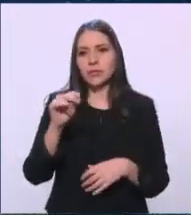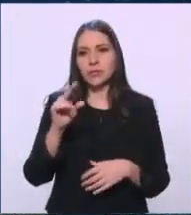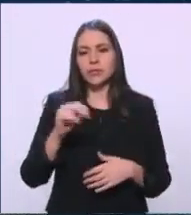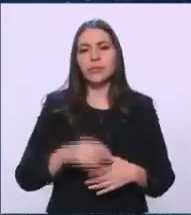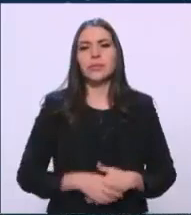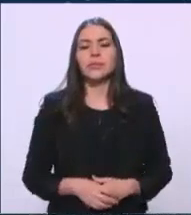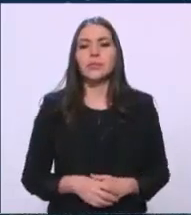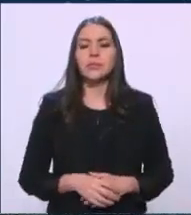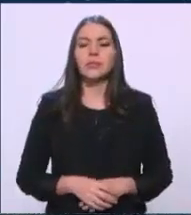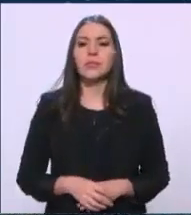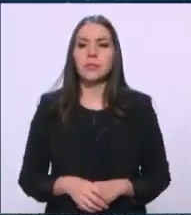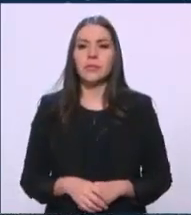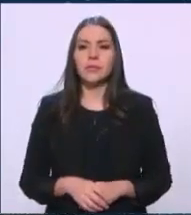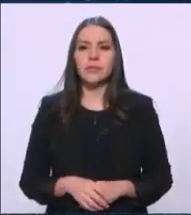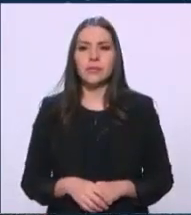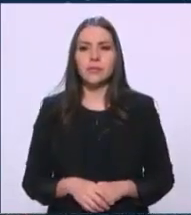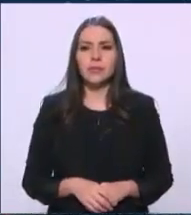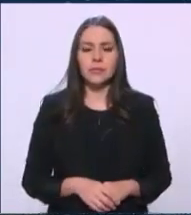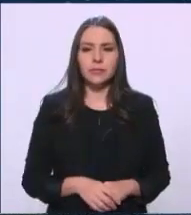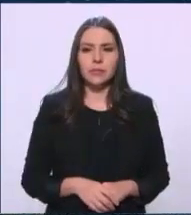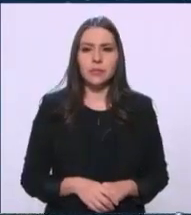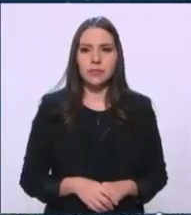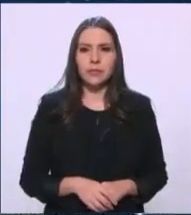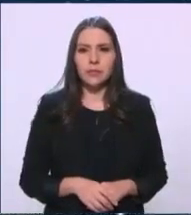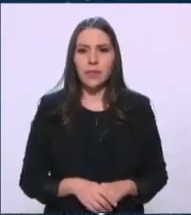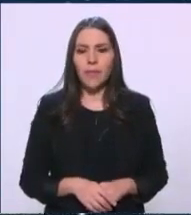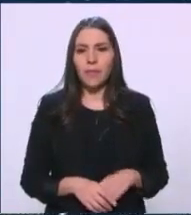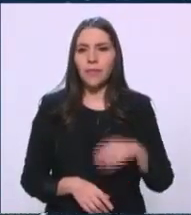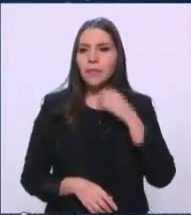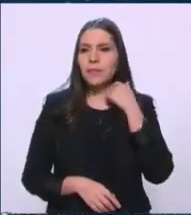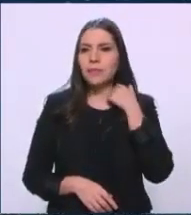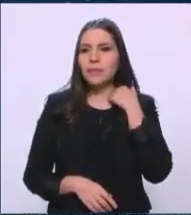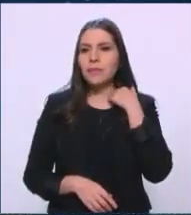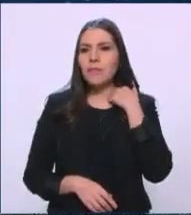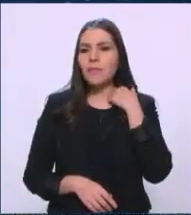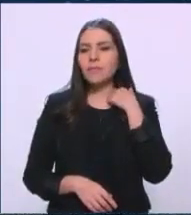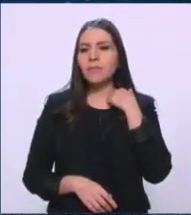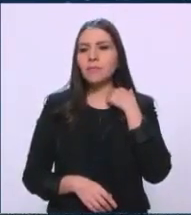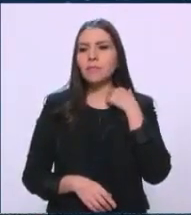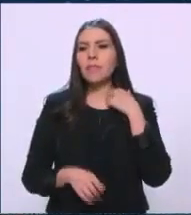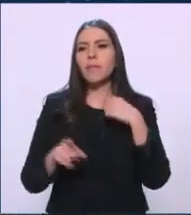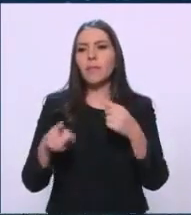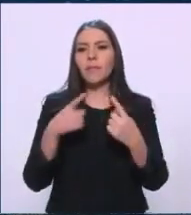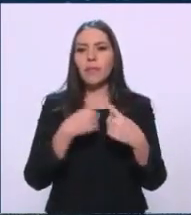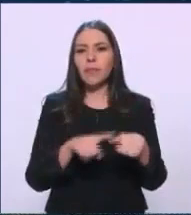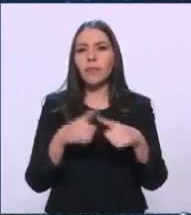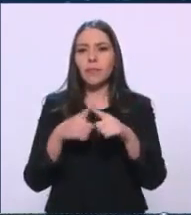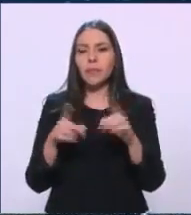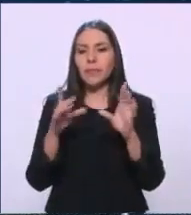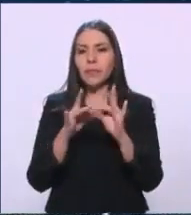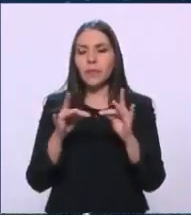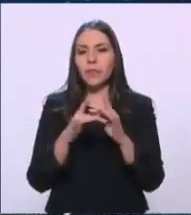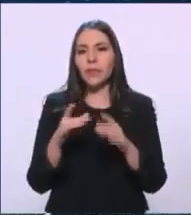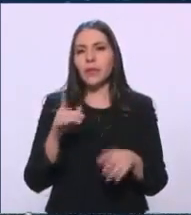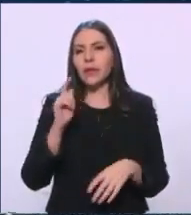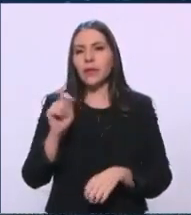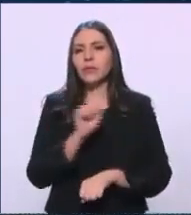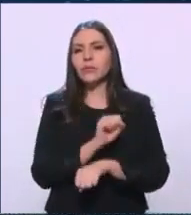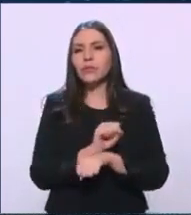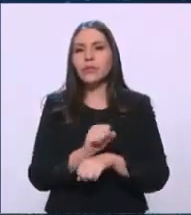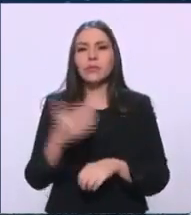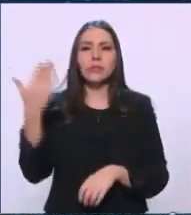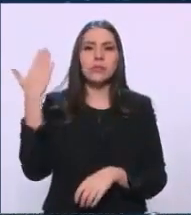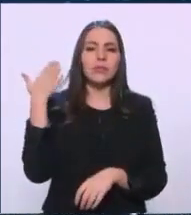Y las diferencias que están marcando ustedes ahora son sutiles. Hace mes y